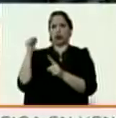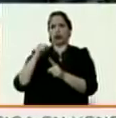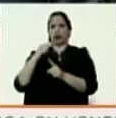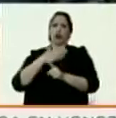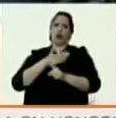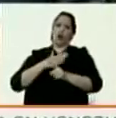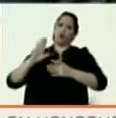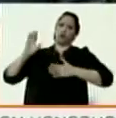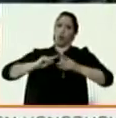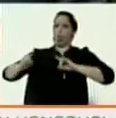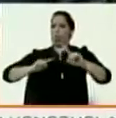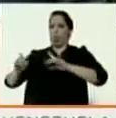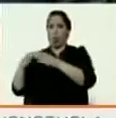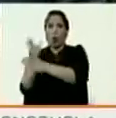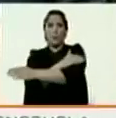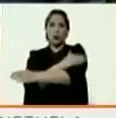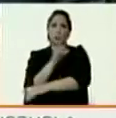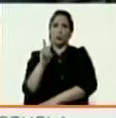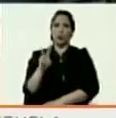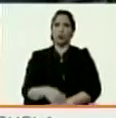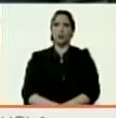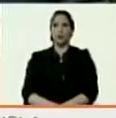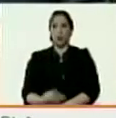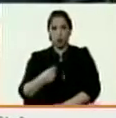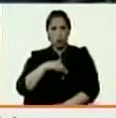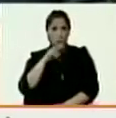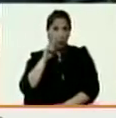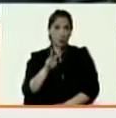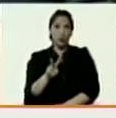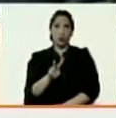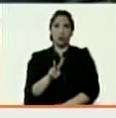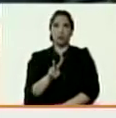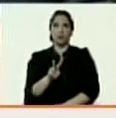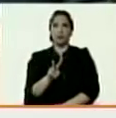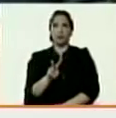ultraderecha venezolana. Hemos visto